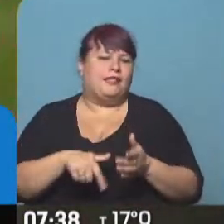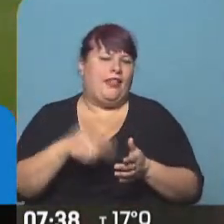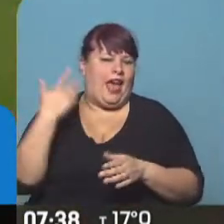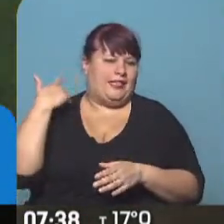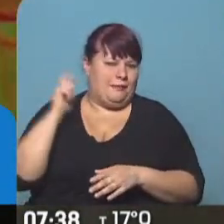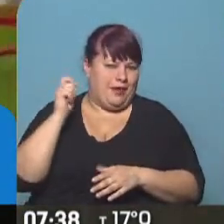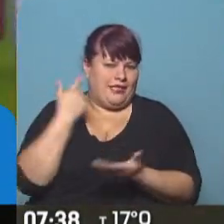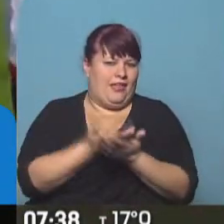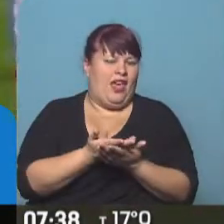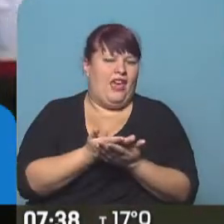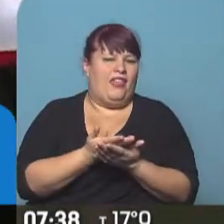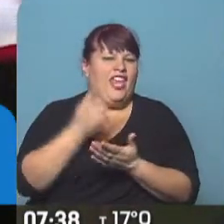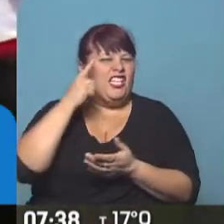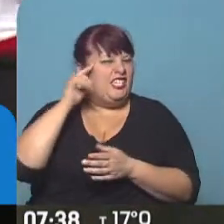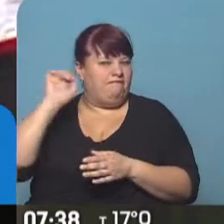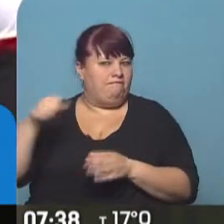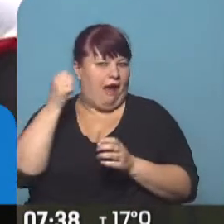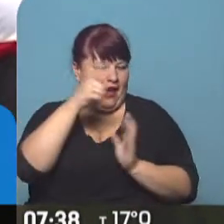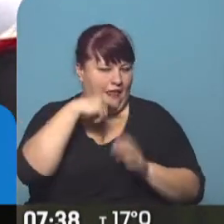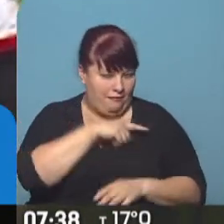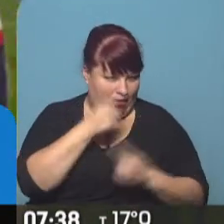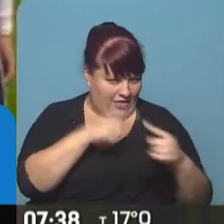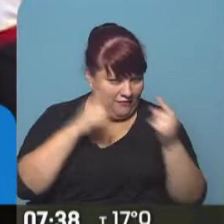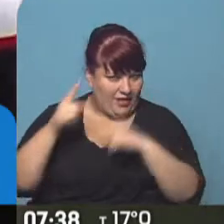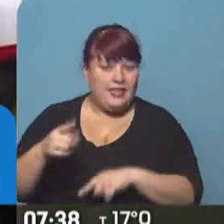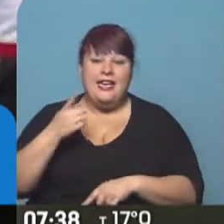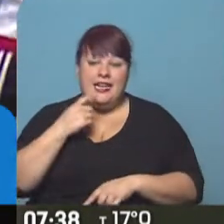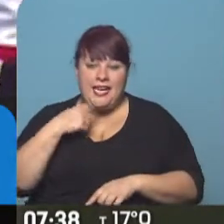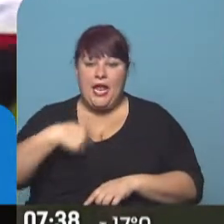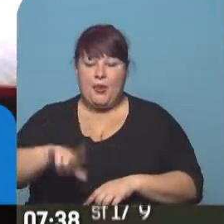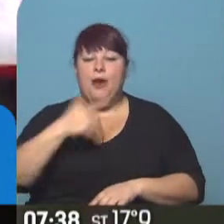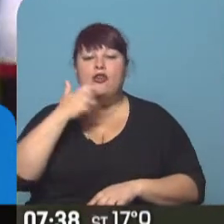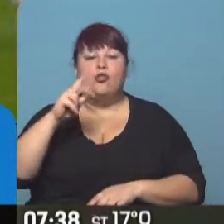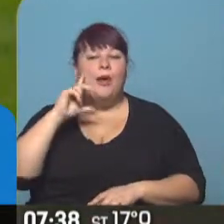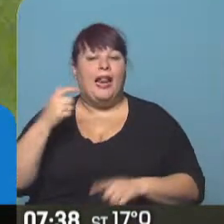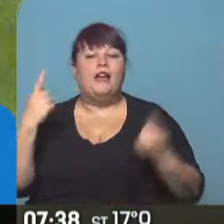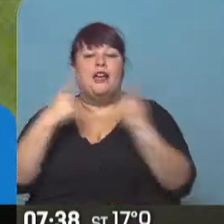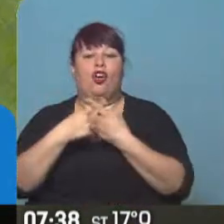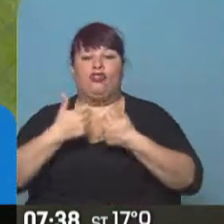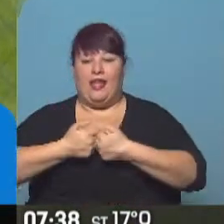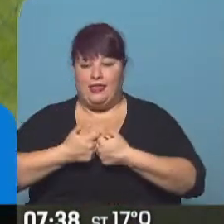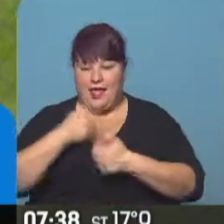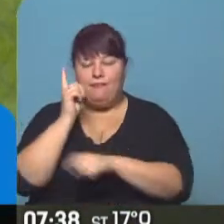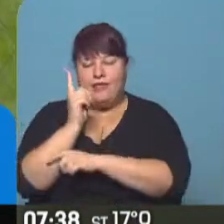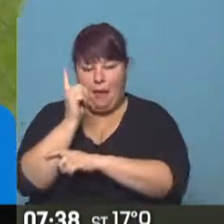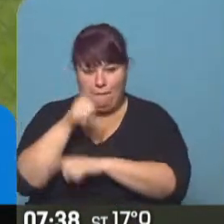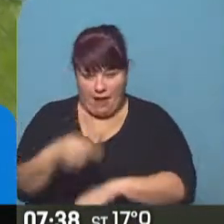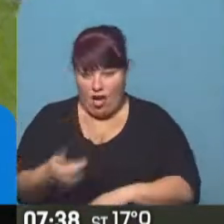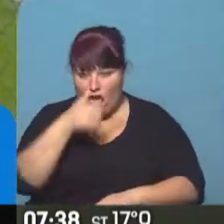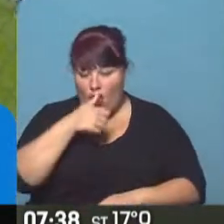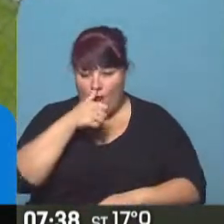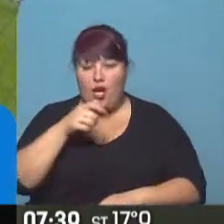había recibido del fútbol chino. River se encamina hacia el debut en la Superliga, enfrenta a Temperley el próximo domingo a